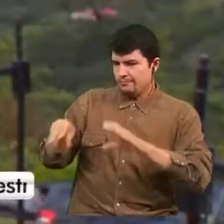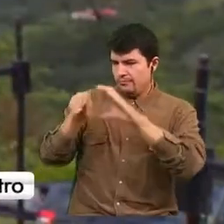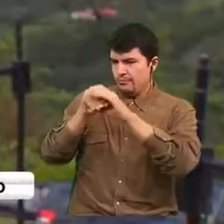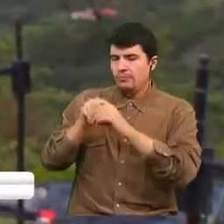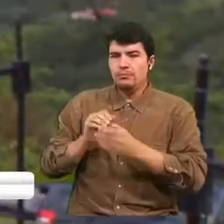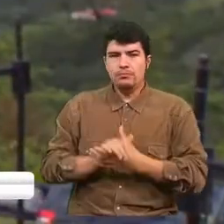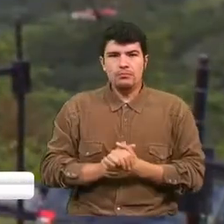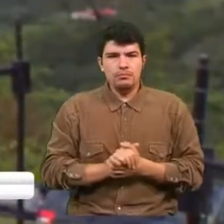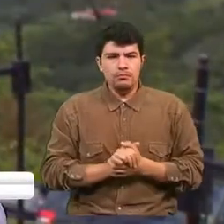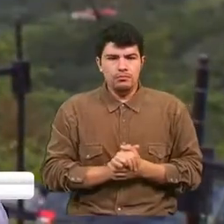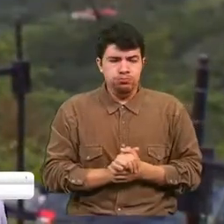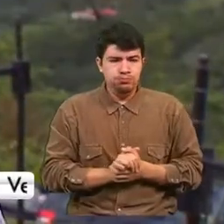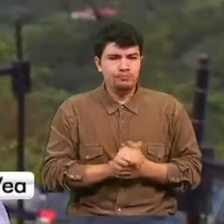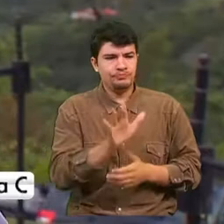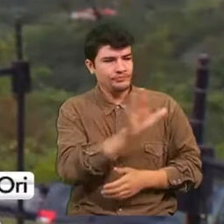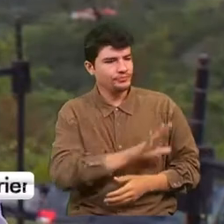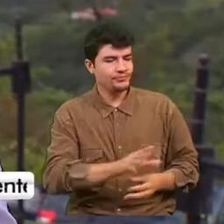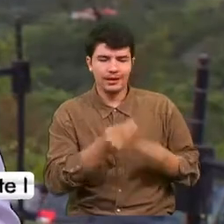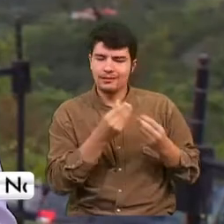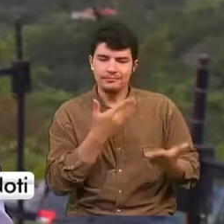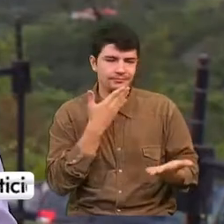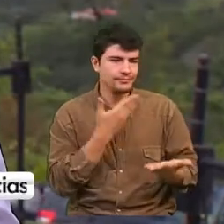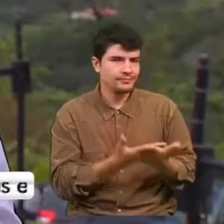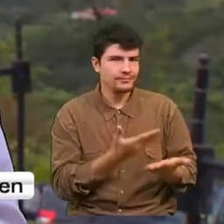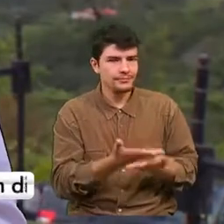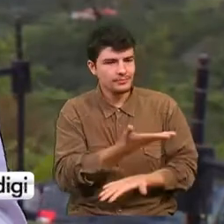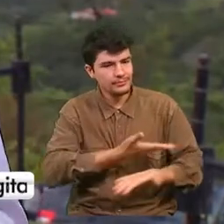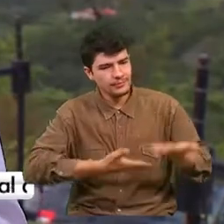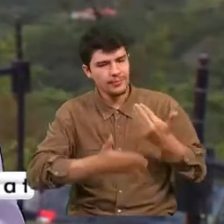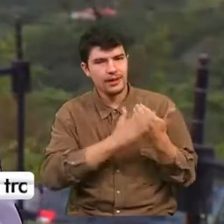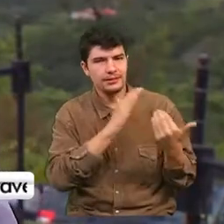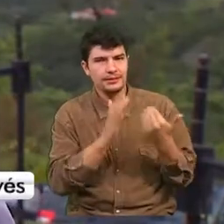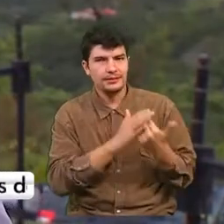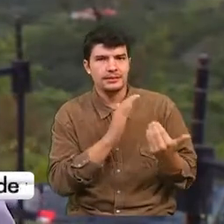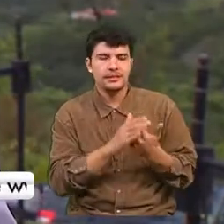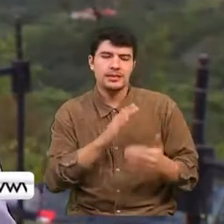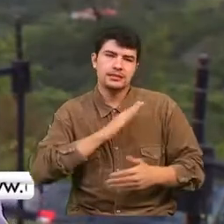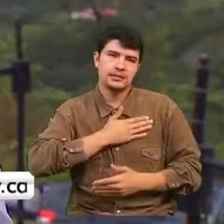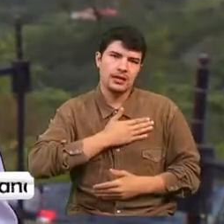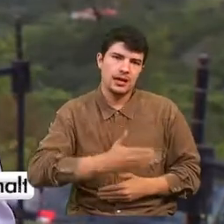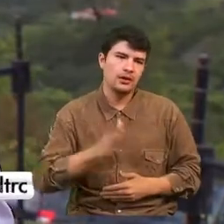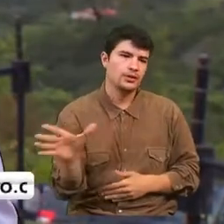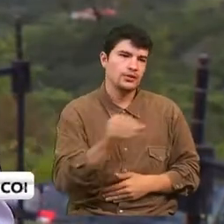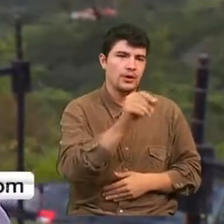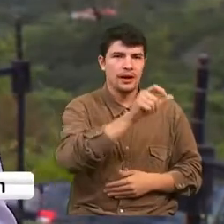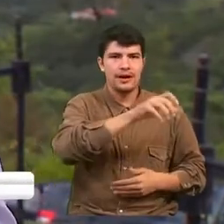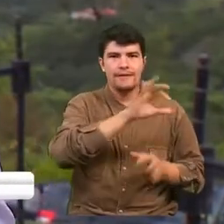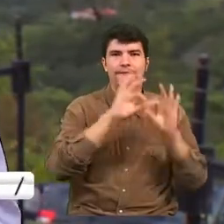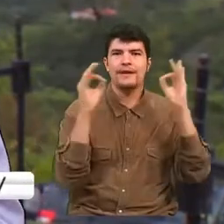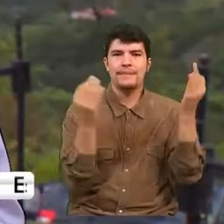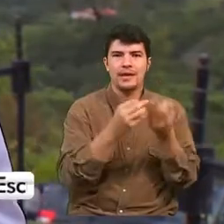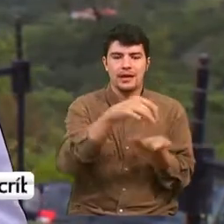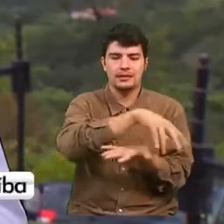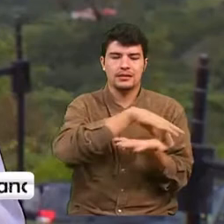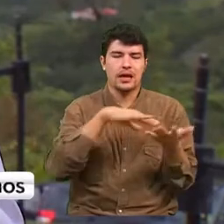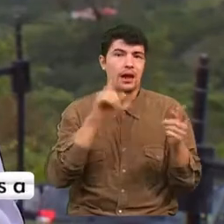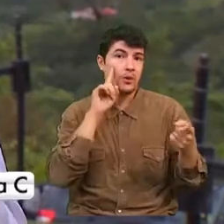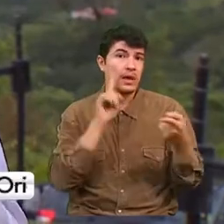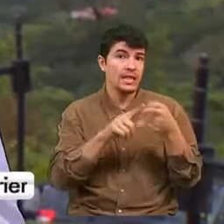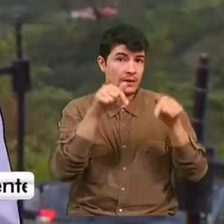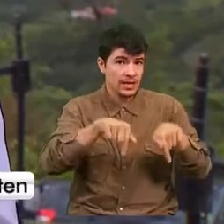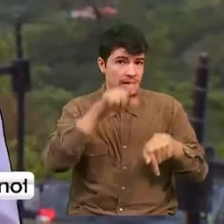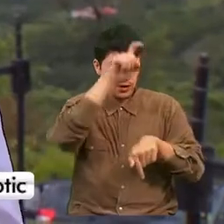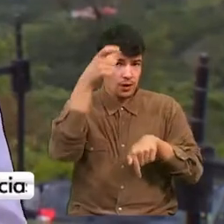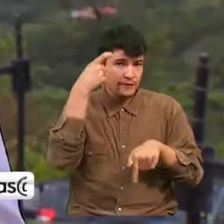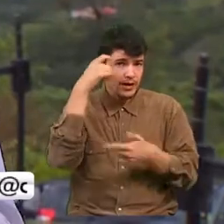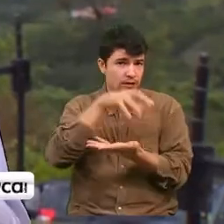por compartir. Un saludo especial a mi querida familia de Santander, que el fin último que buscamos desde la gobernación del departamento de Santander es garantizar